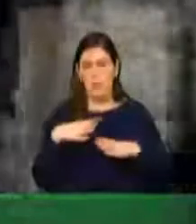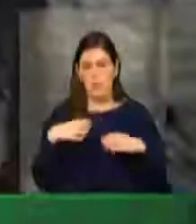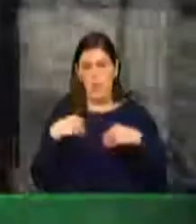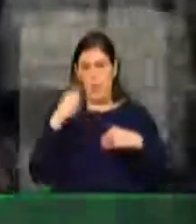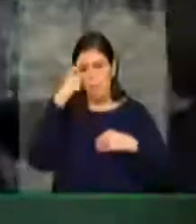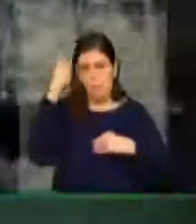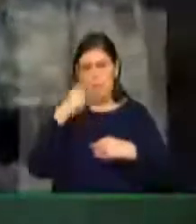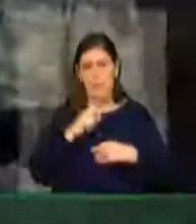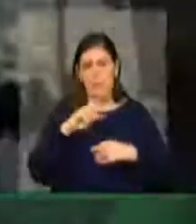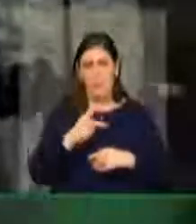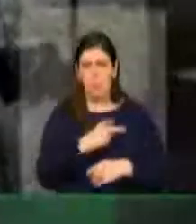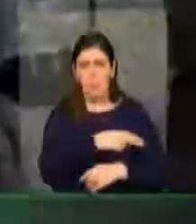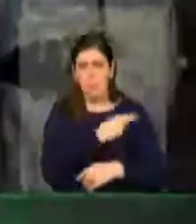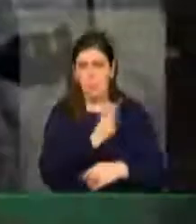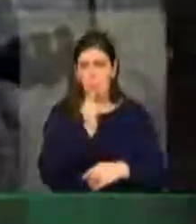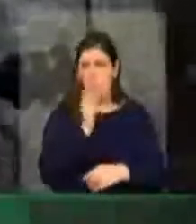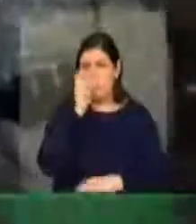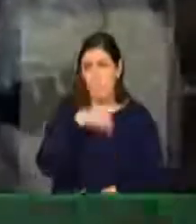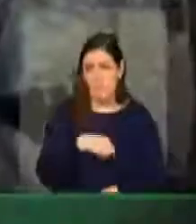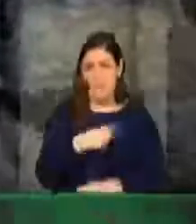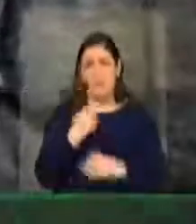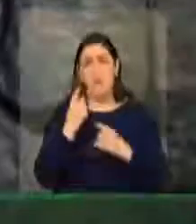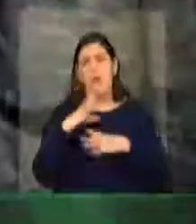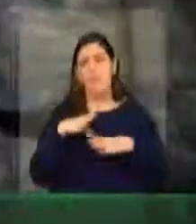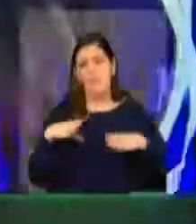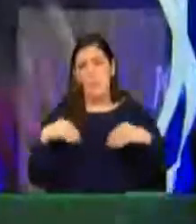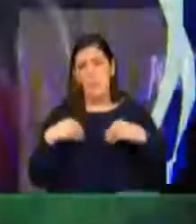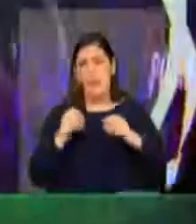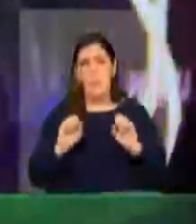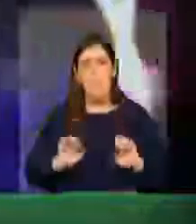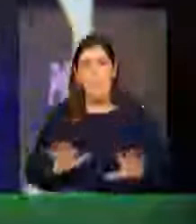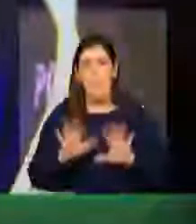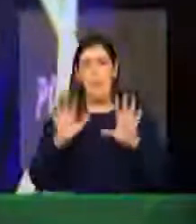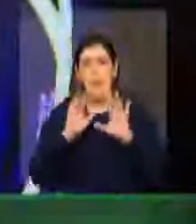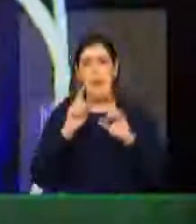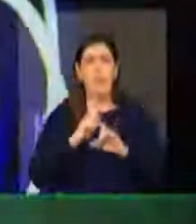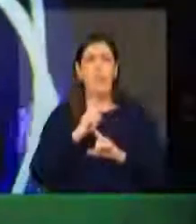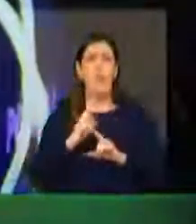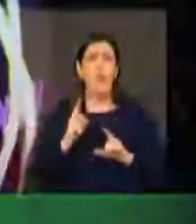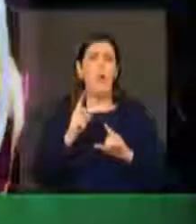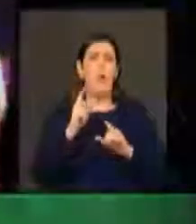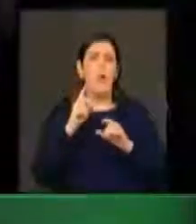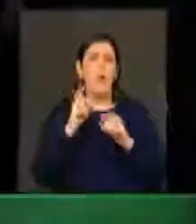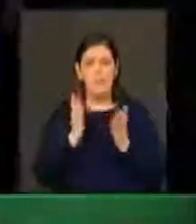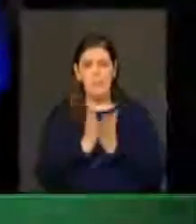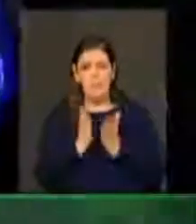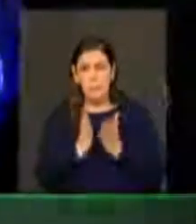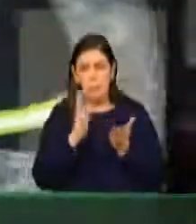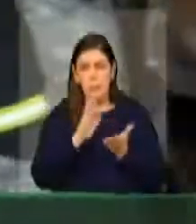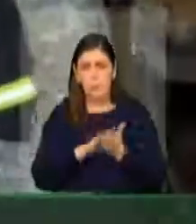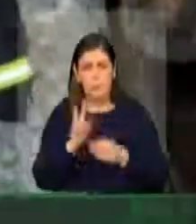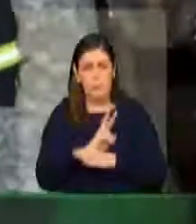y subjefe de la Policía de Montevideo. En la escuela estaba preparando una licenciatura en Seguridad y Orden Público y junto al